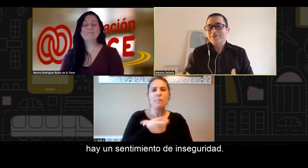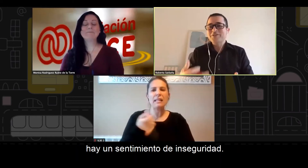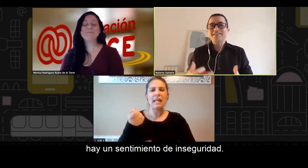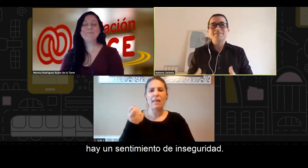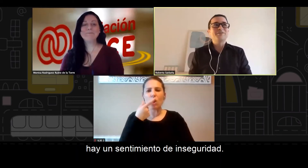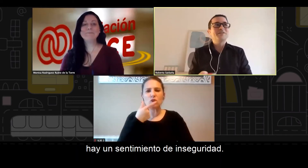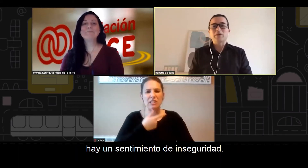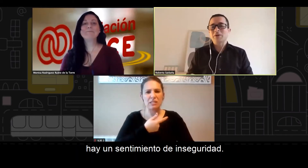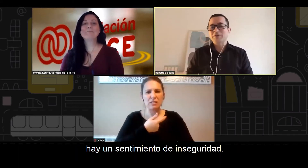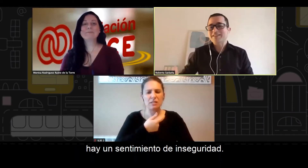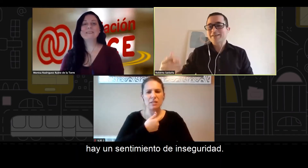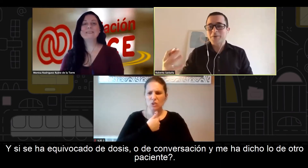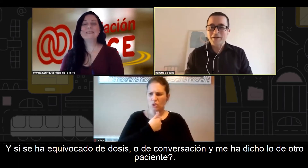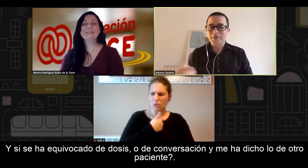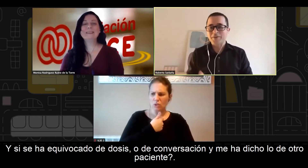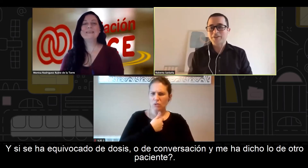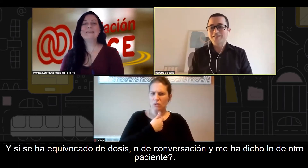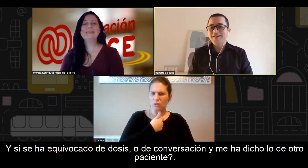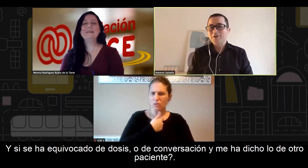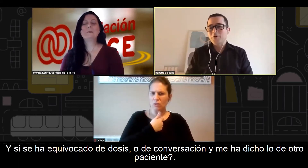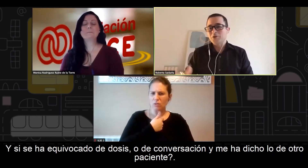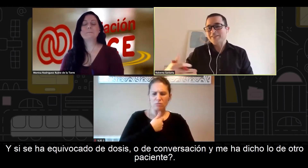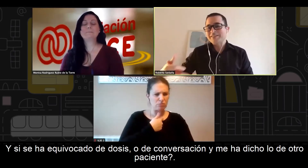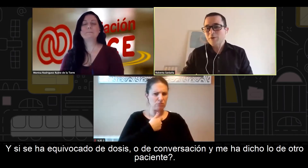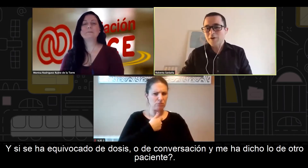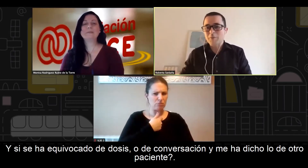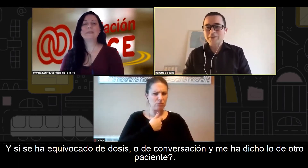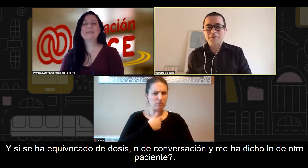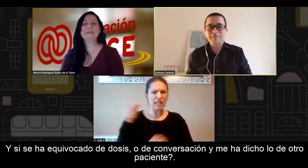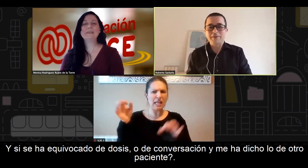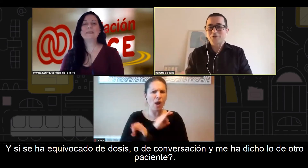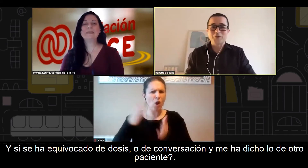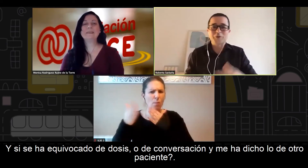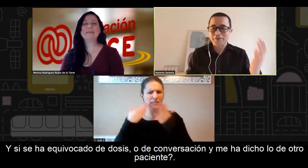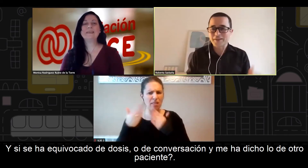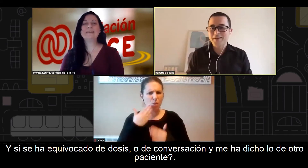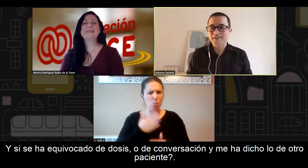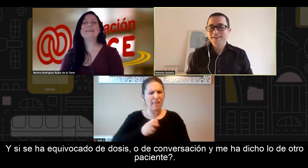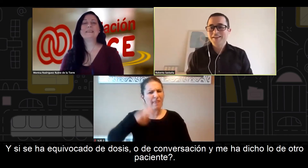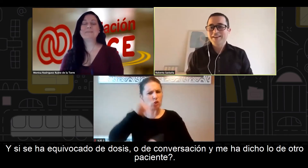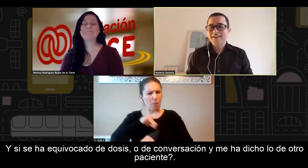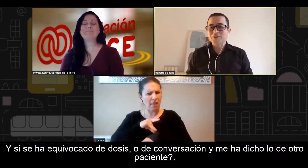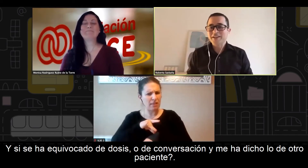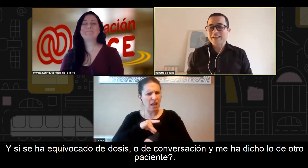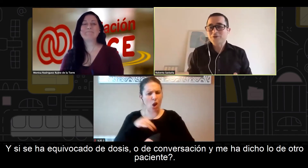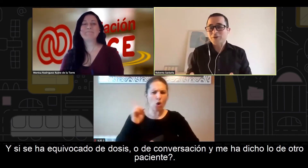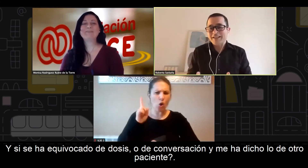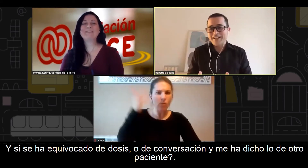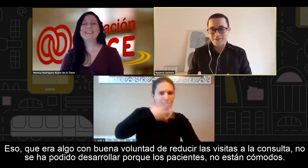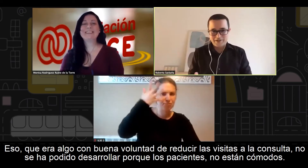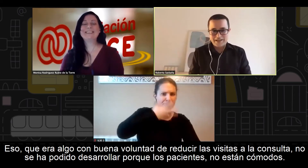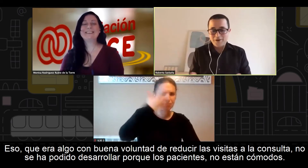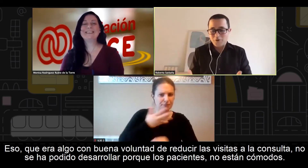hay un sentimiento de inseguridad. Bueno, ¿y si se ha equivocado de dosis? ¿O se ha equivocado de conversación y me ha dicho lo de otro paciente? Entonces, eso que